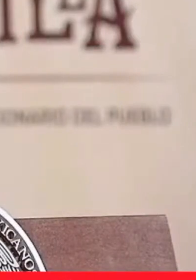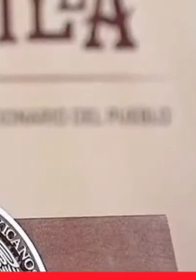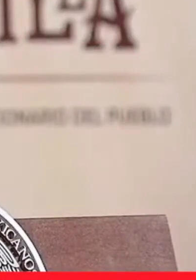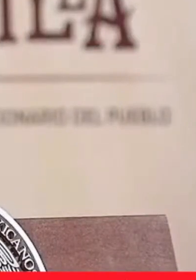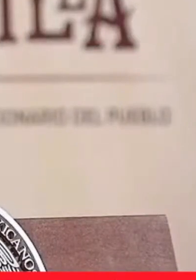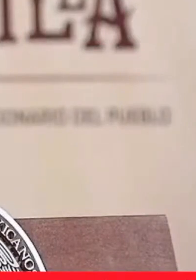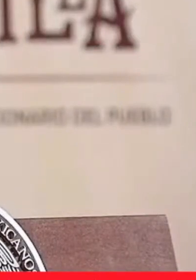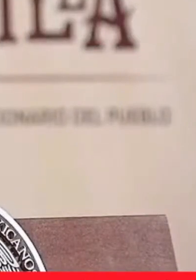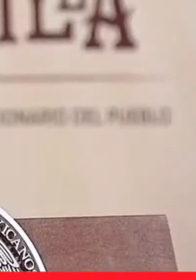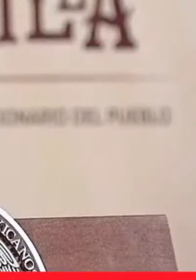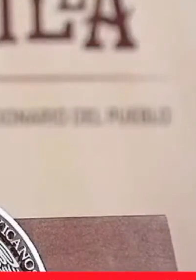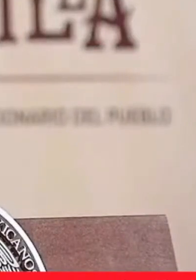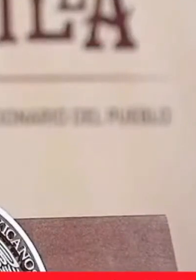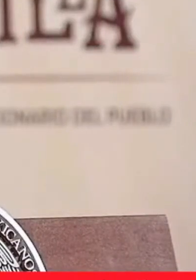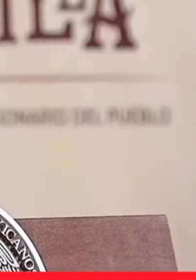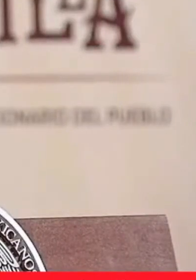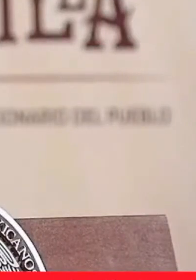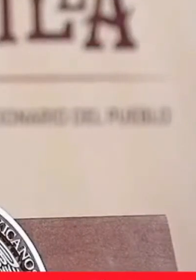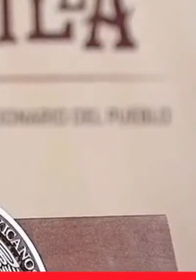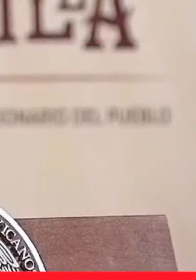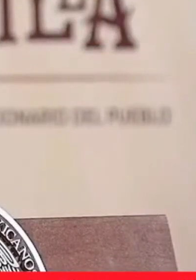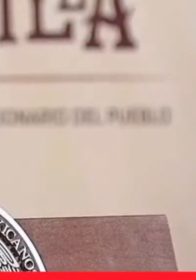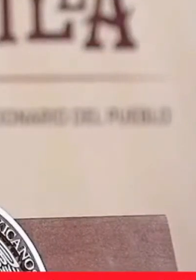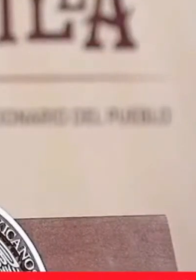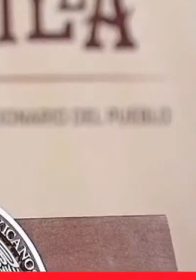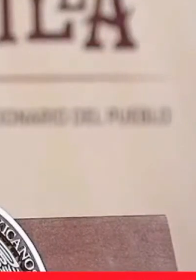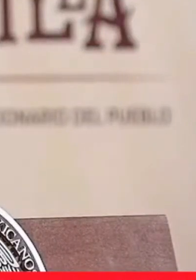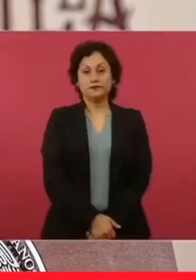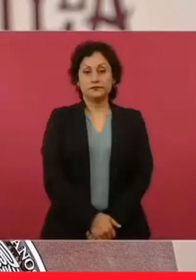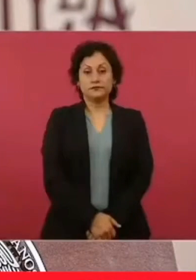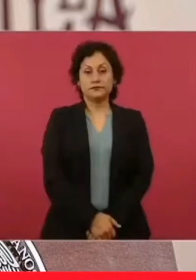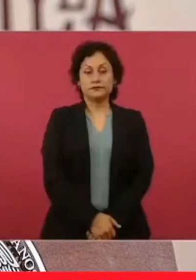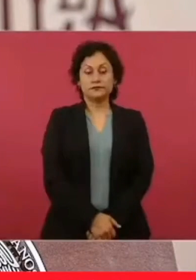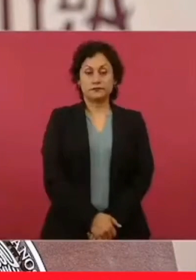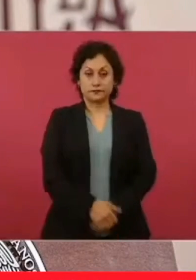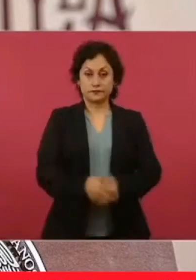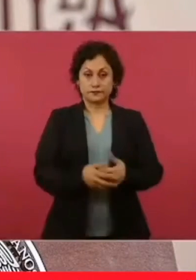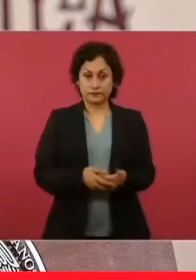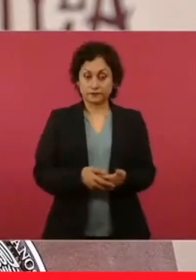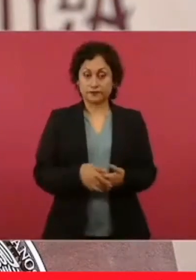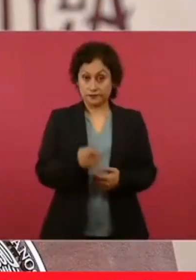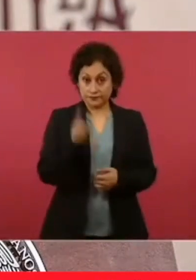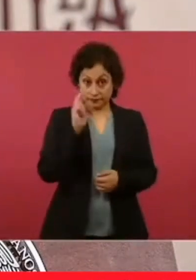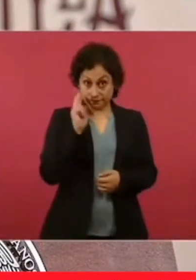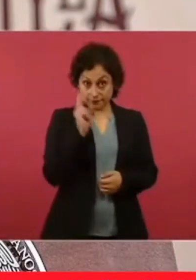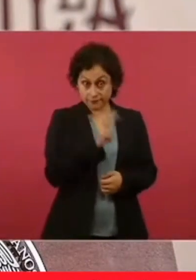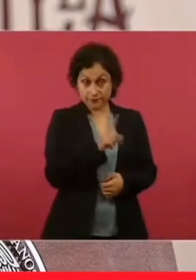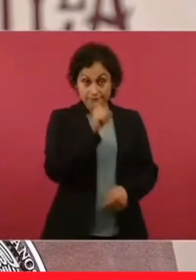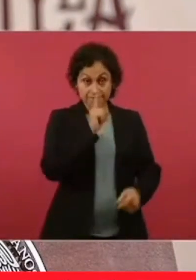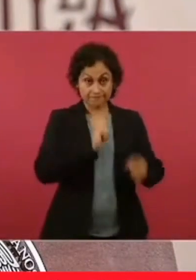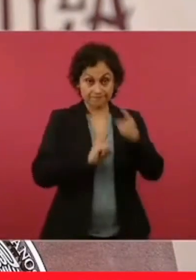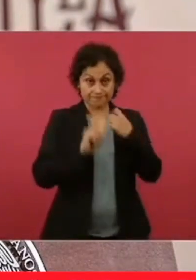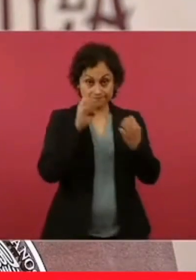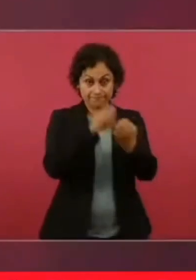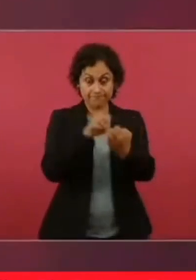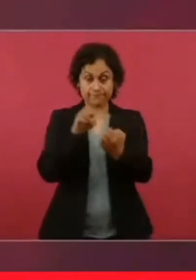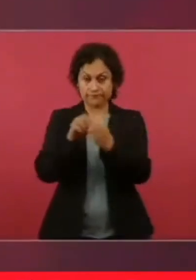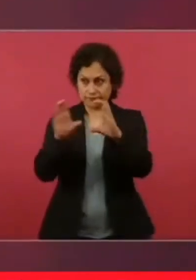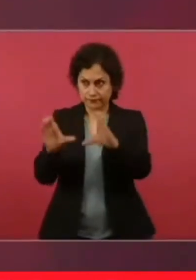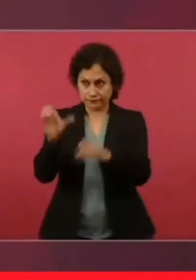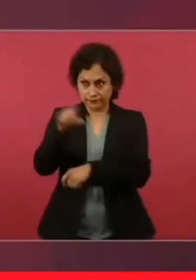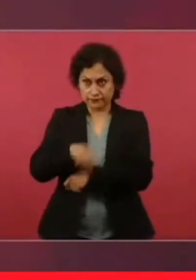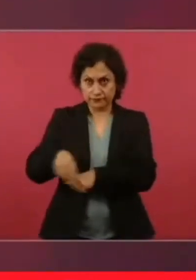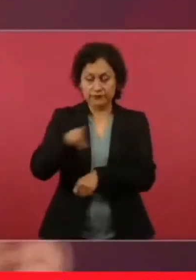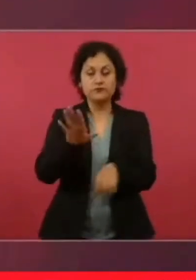personal del mismo modo a través de mensajes de textos se promocionan con presuntas ofertas para acceder